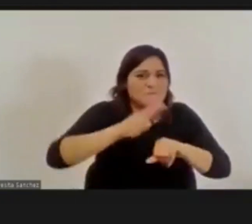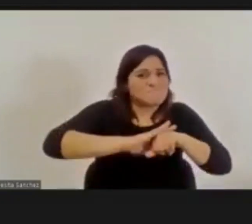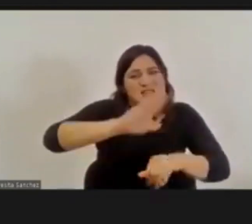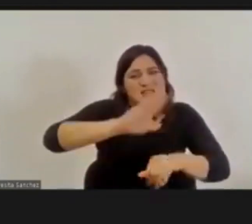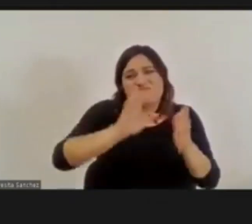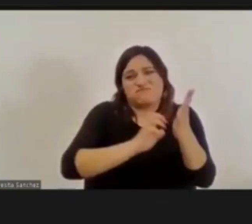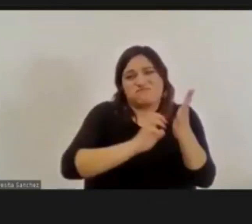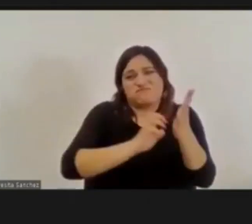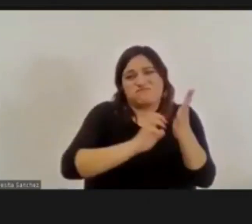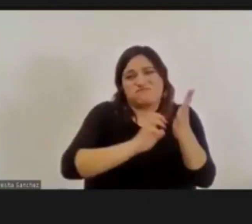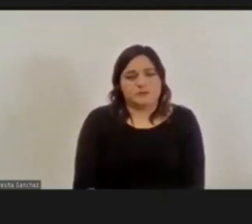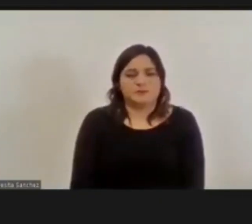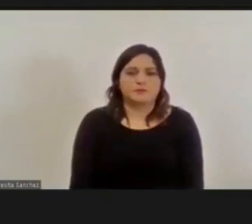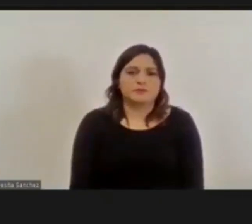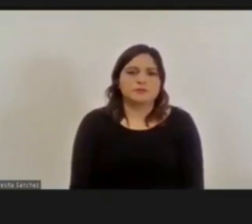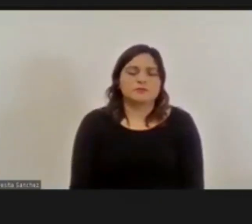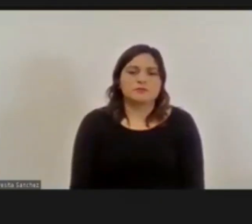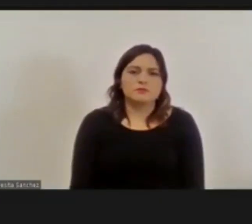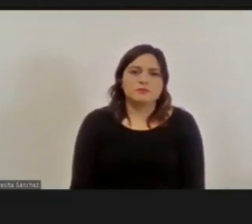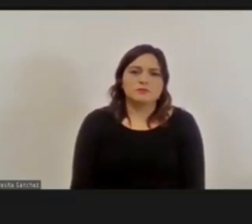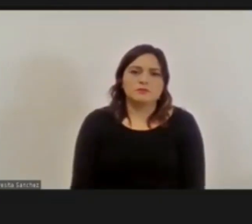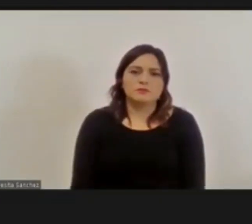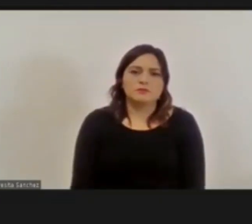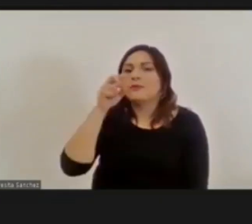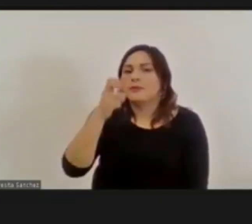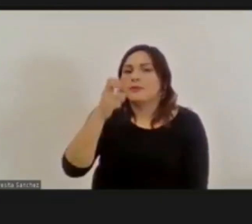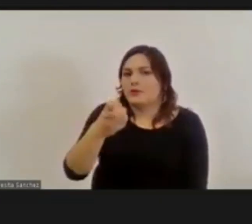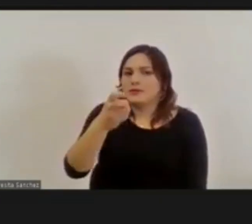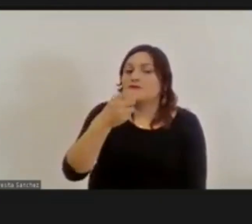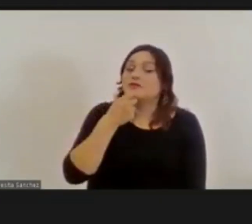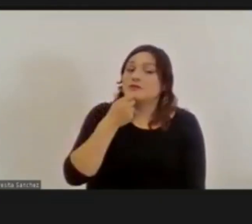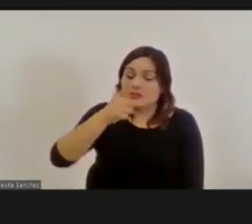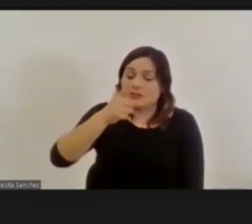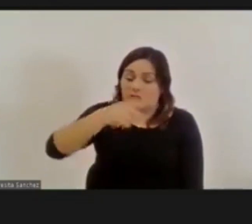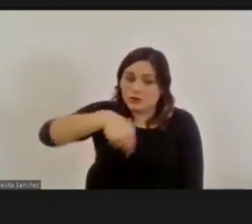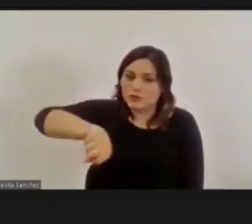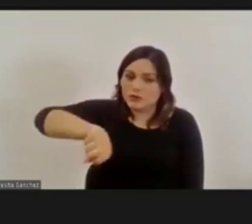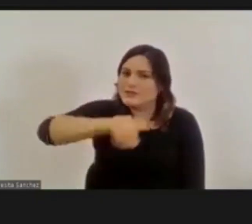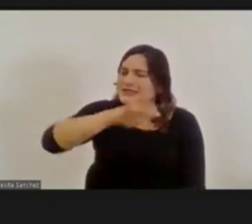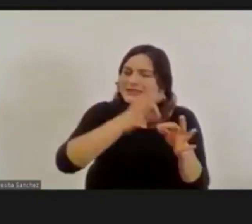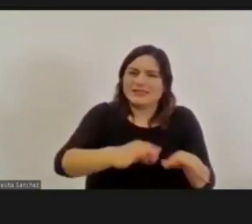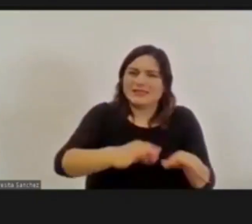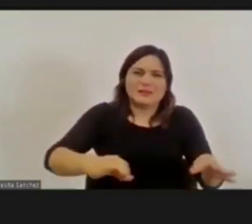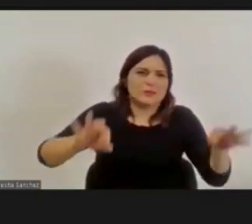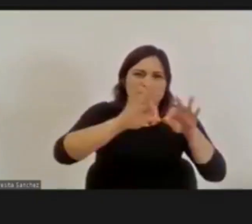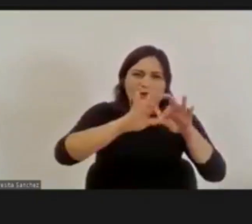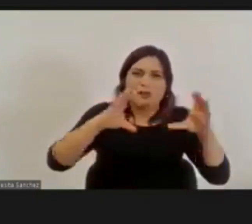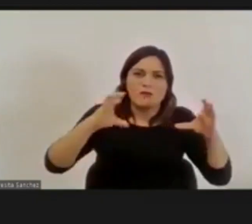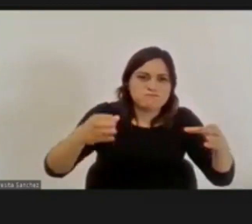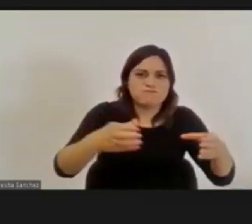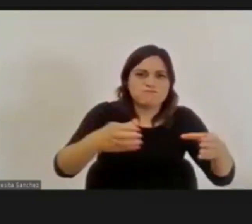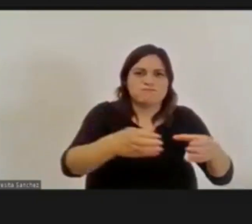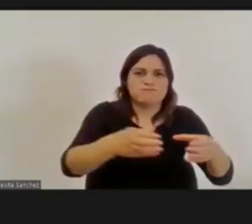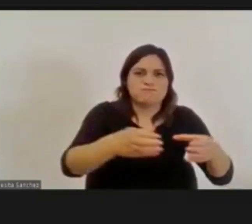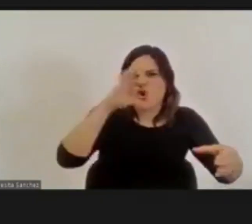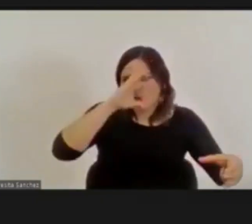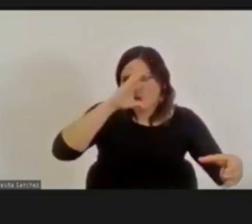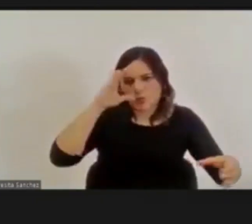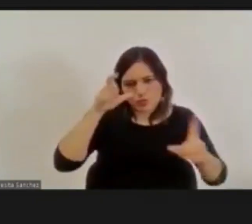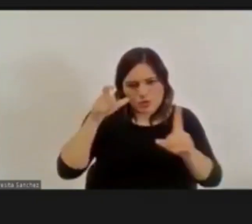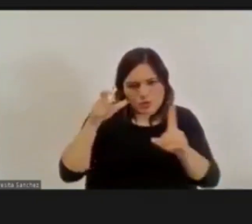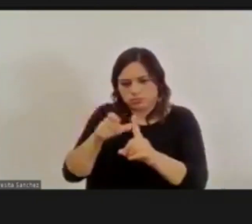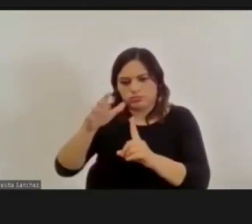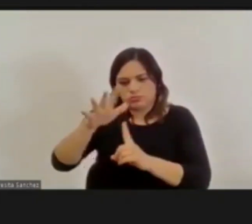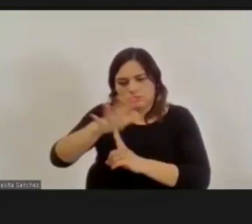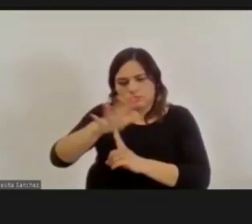bueno, los niños son entonces una parte muy, muy importante dentro de la cultura de la protección civil,